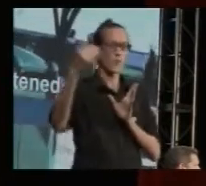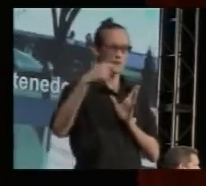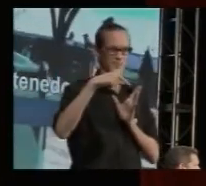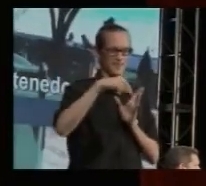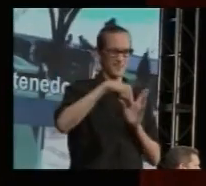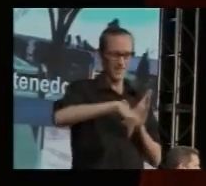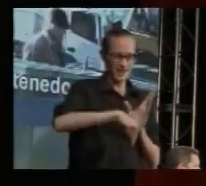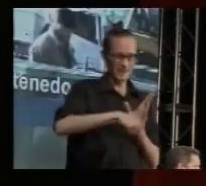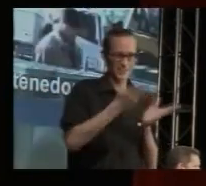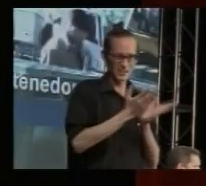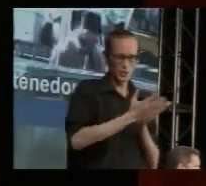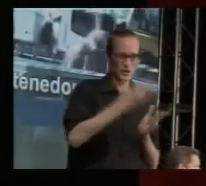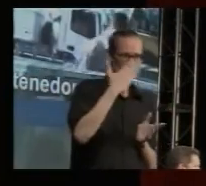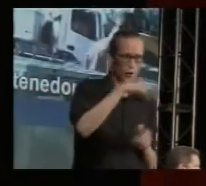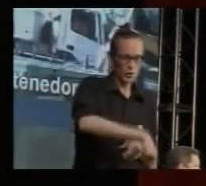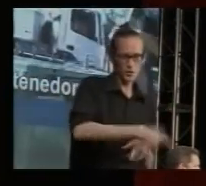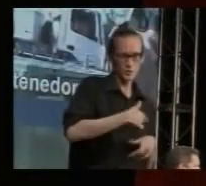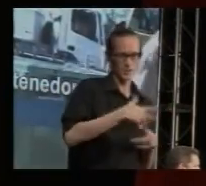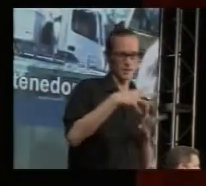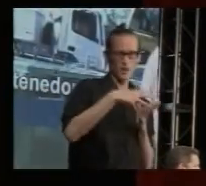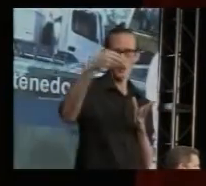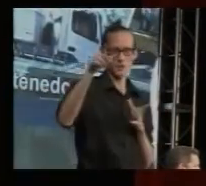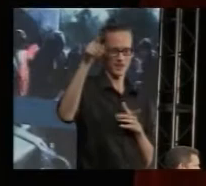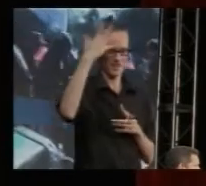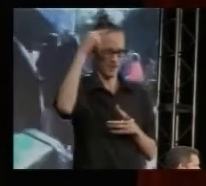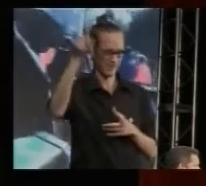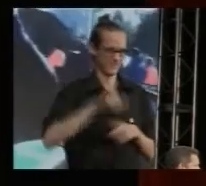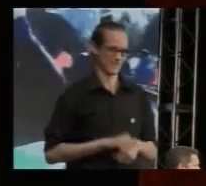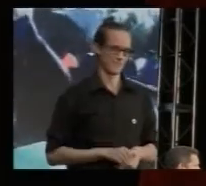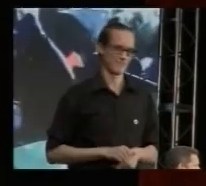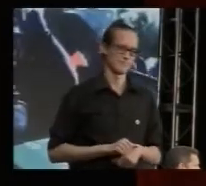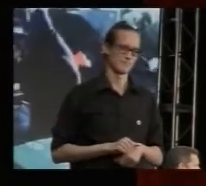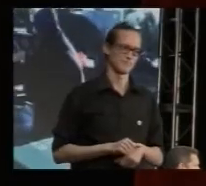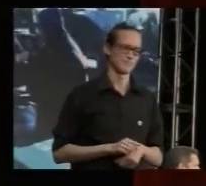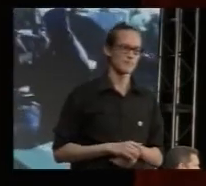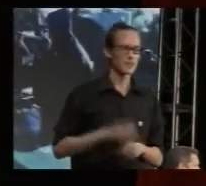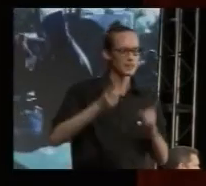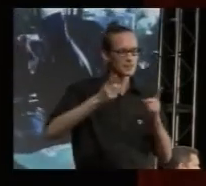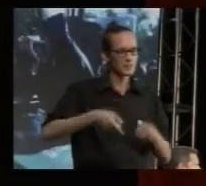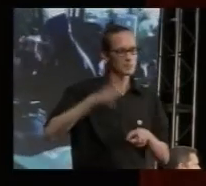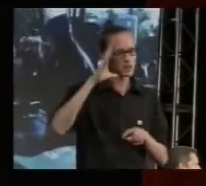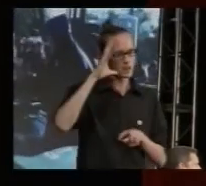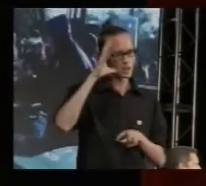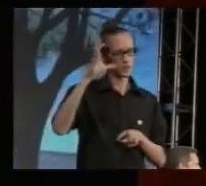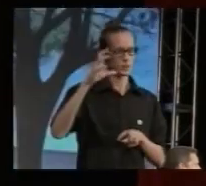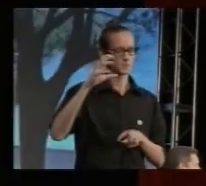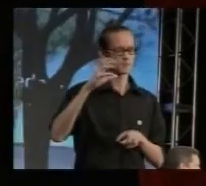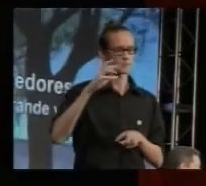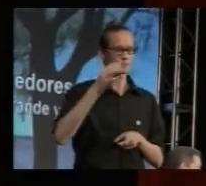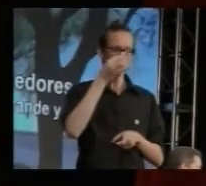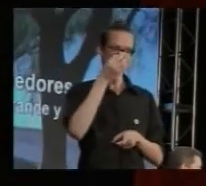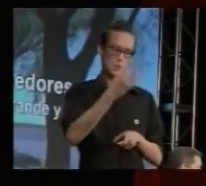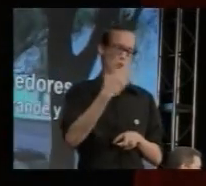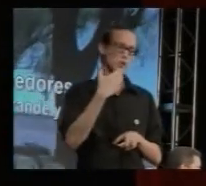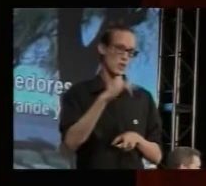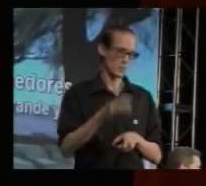de los estudiantes cordobeses en el año 18. También recordaremos, como lo hacemos todos los años, el 24 de